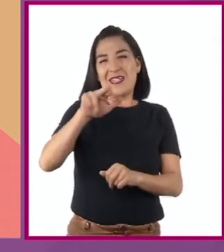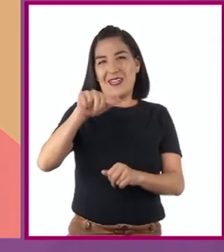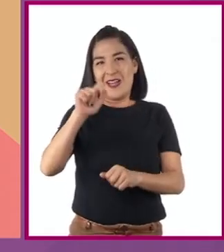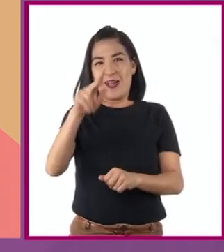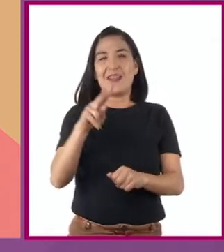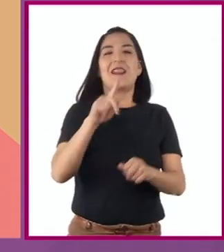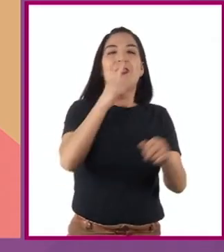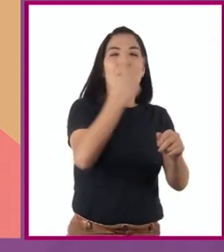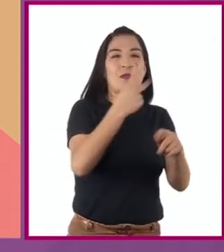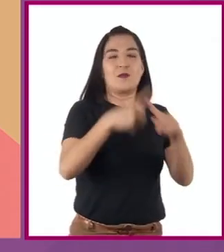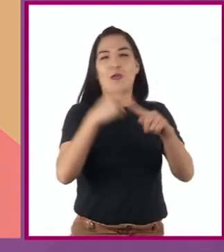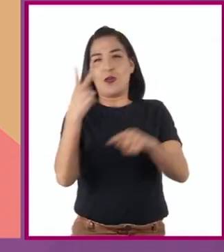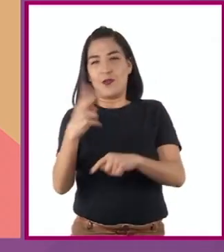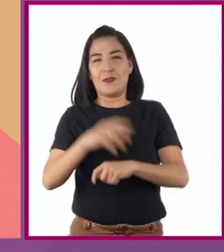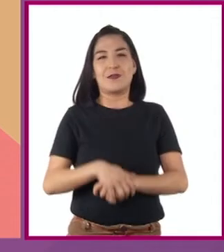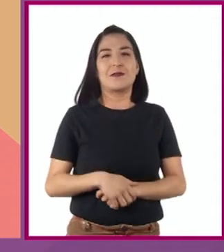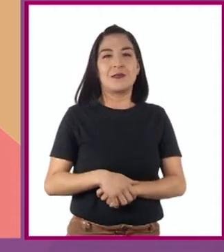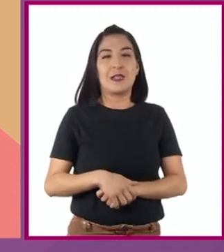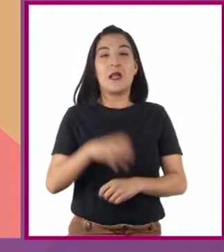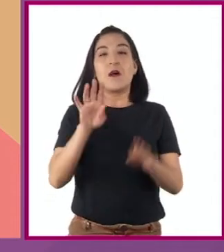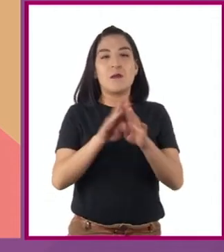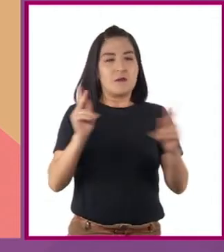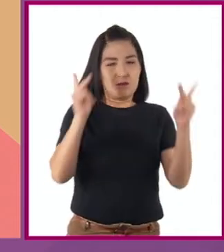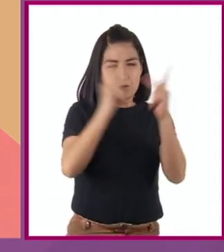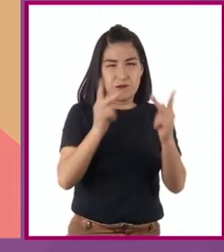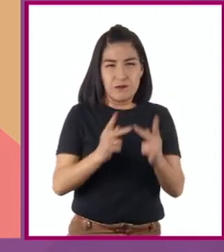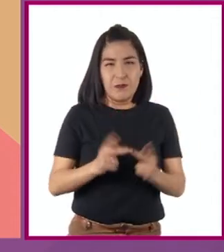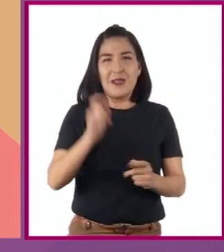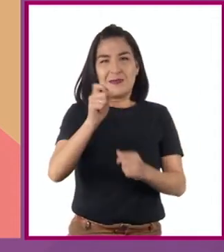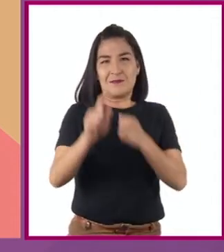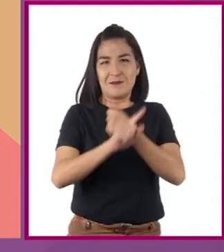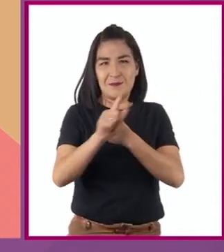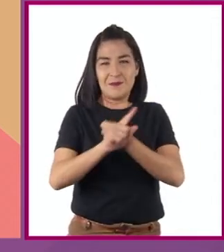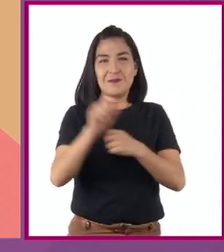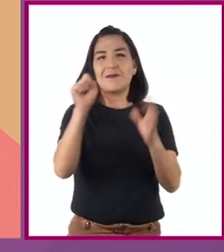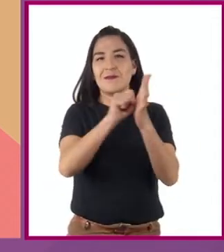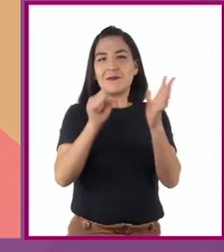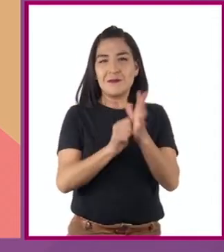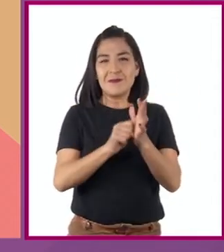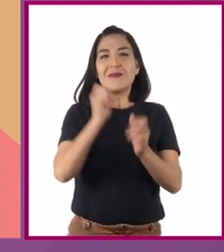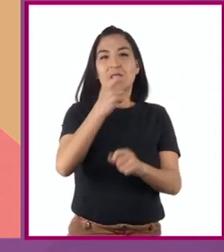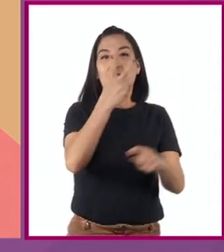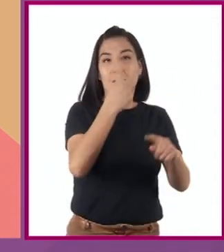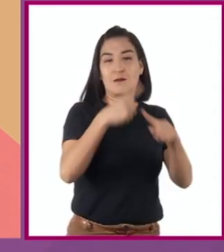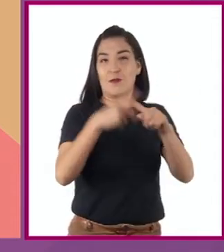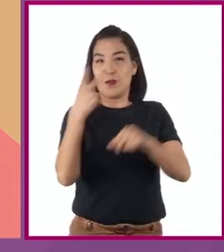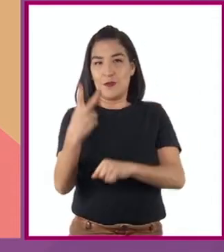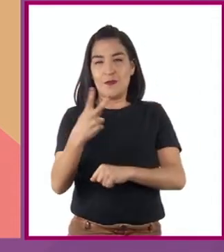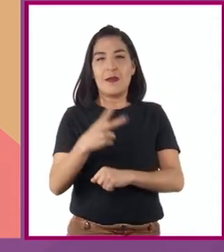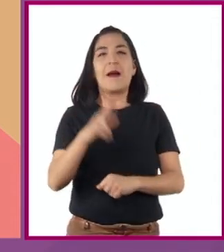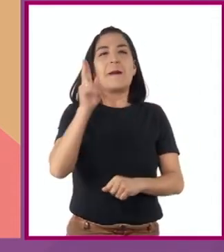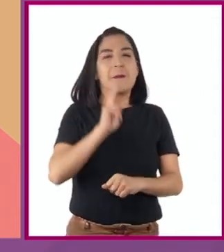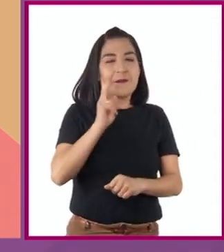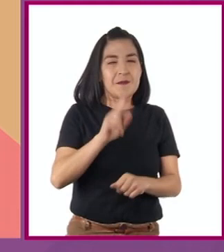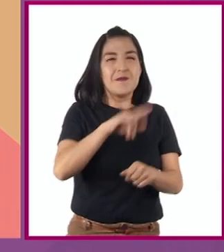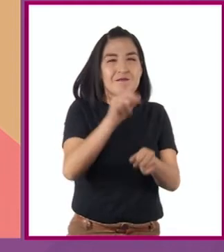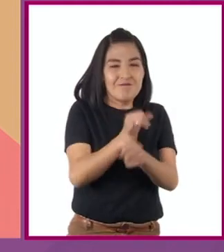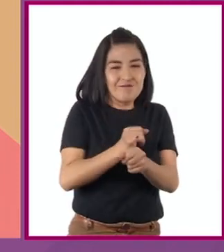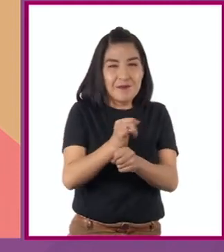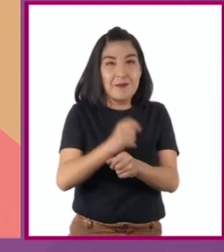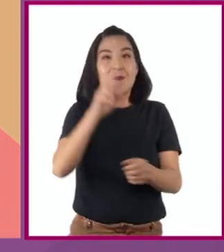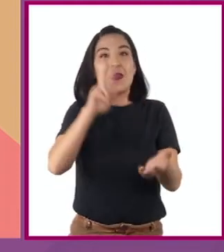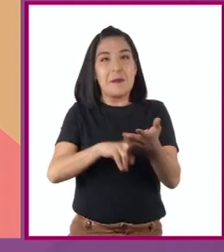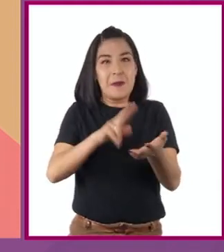2x2? Comprobar las soluciones en un sistema de ecuaciones 2x2 es verificar que los